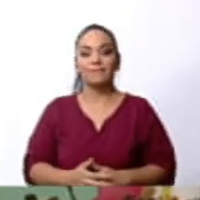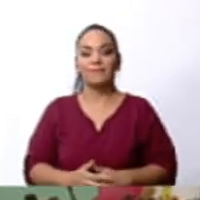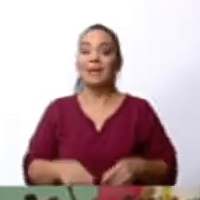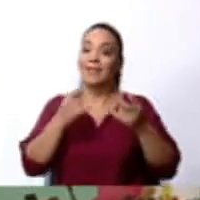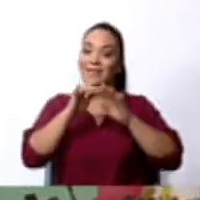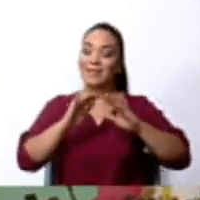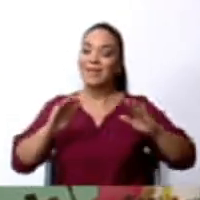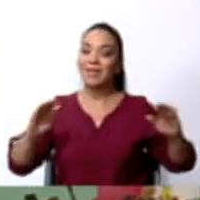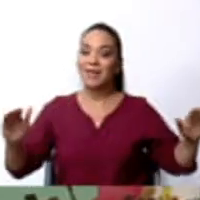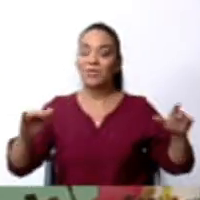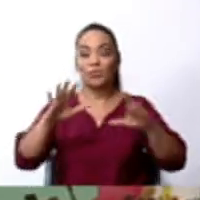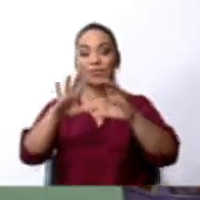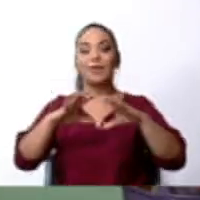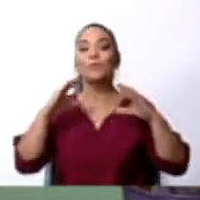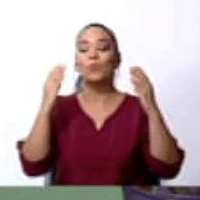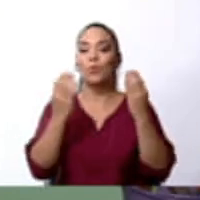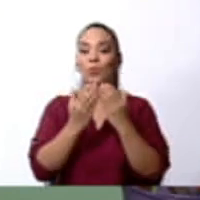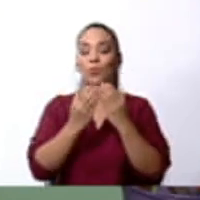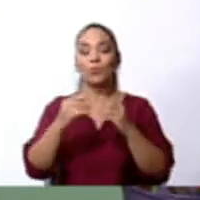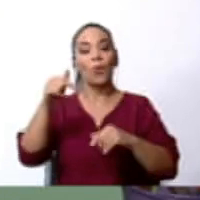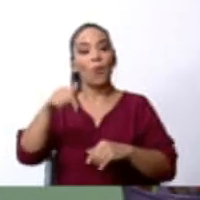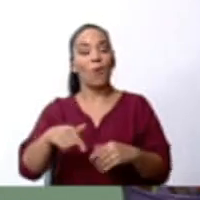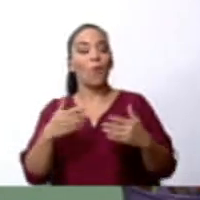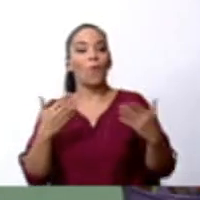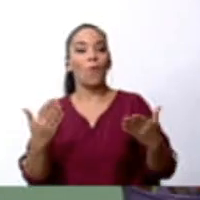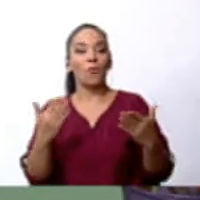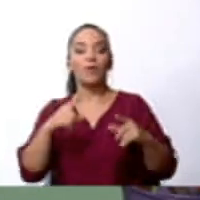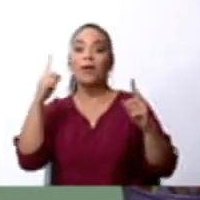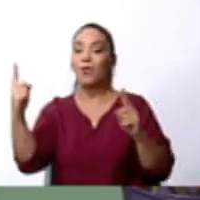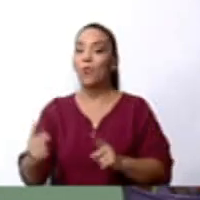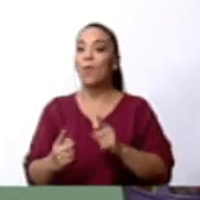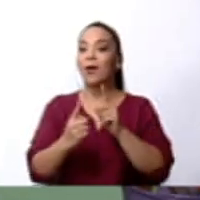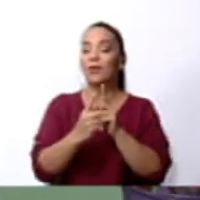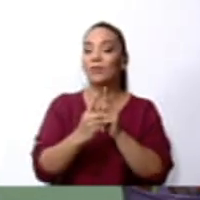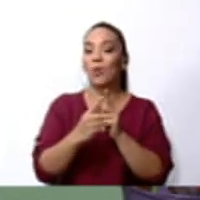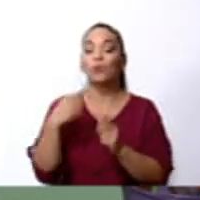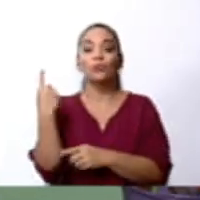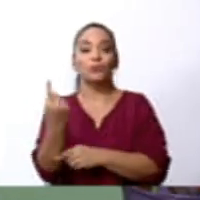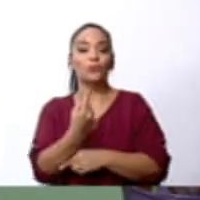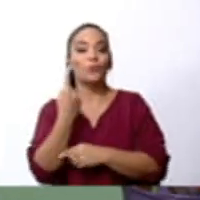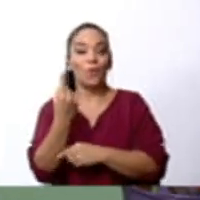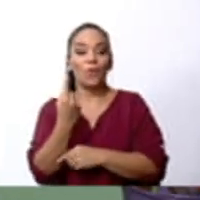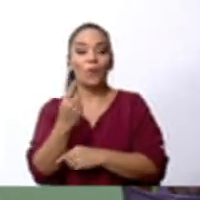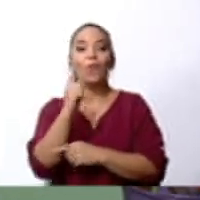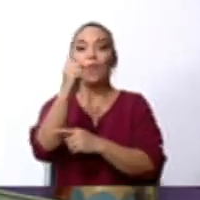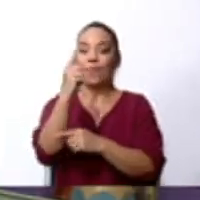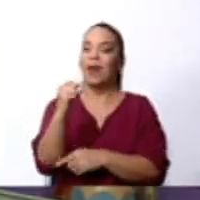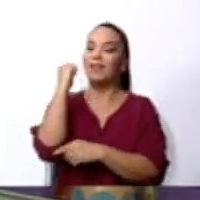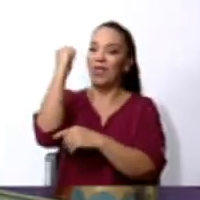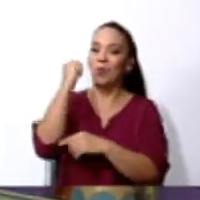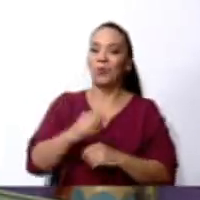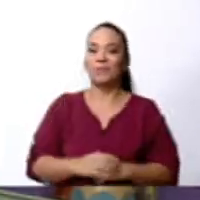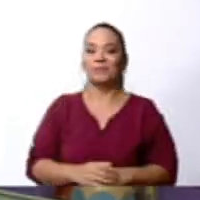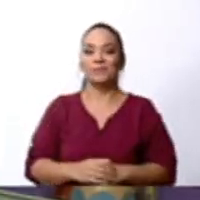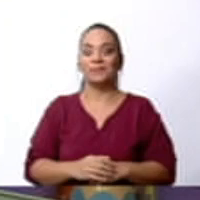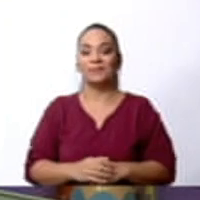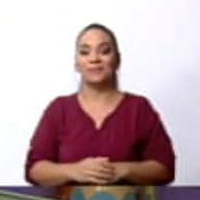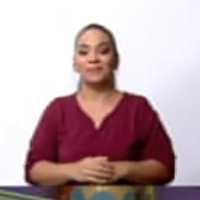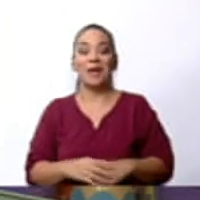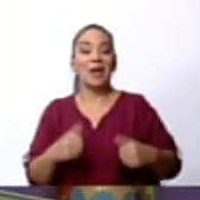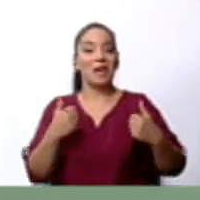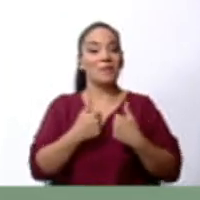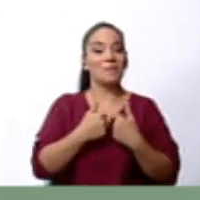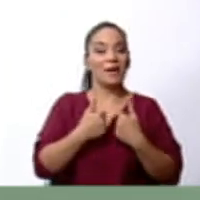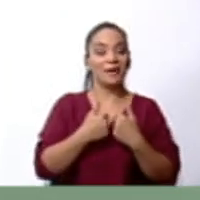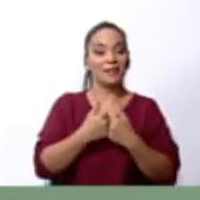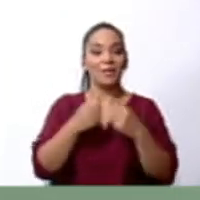Y niñas del mundo, hoy estamos en un encuentro donde solo habrá un ganador. El partido será entre el